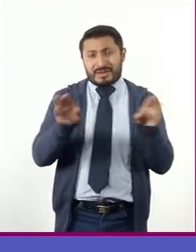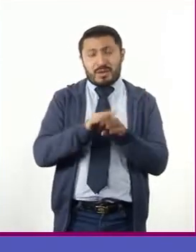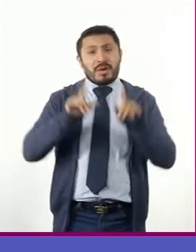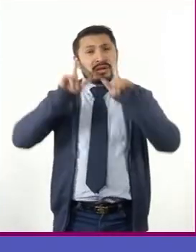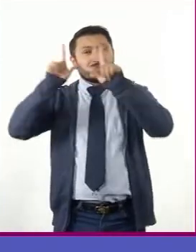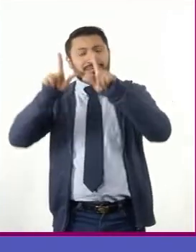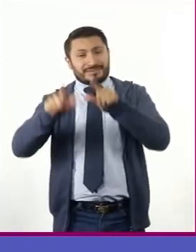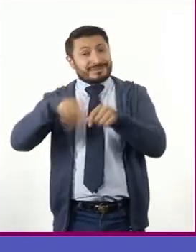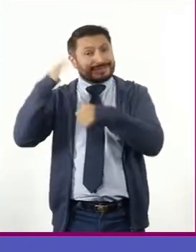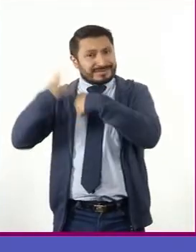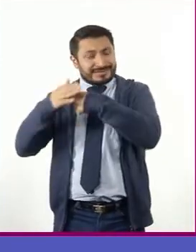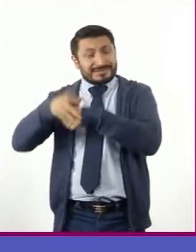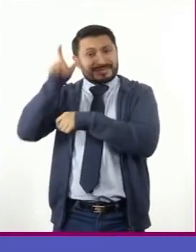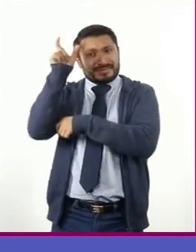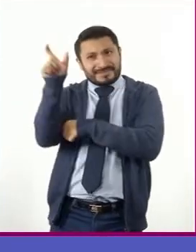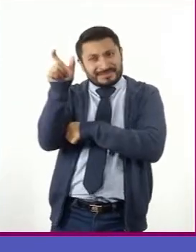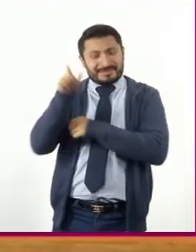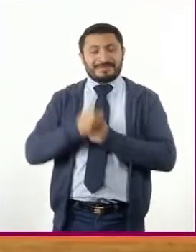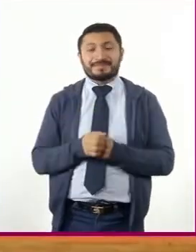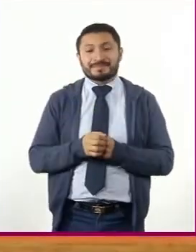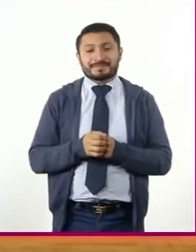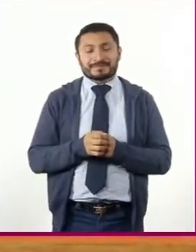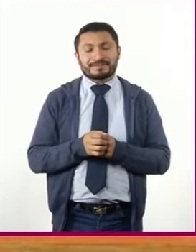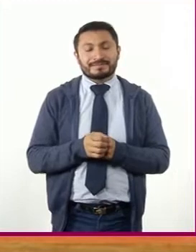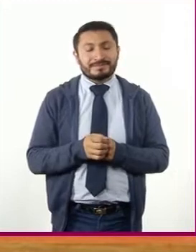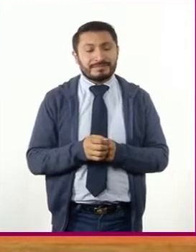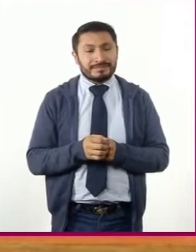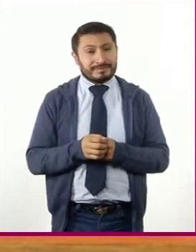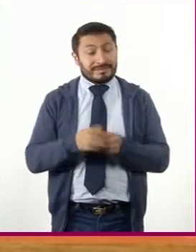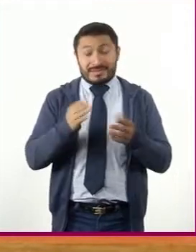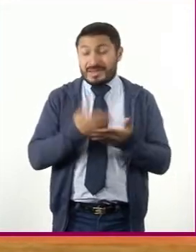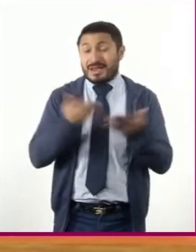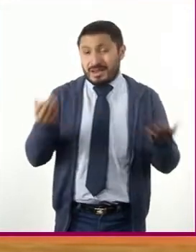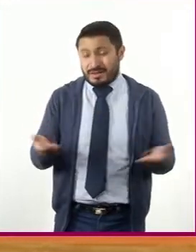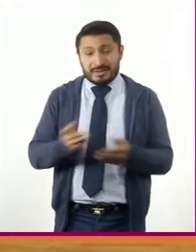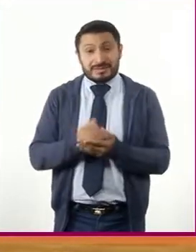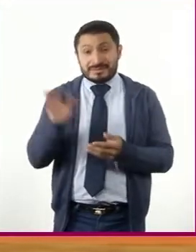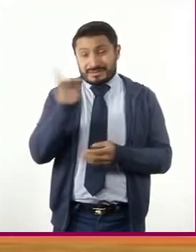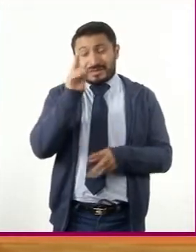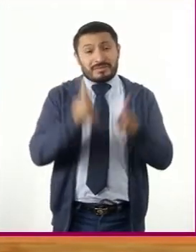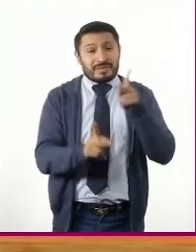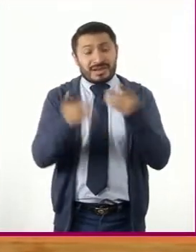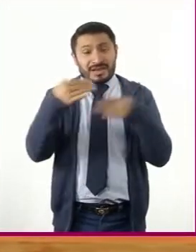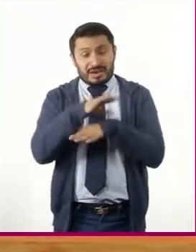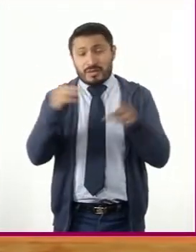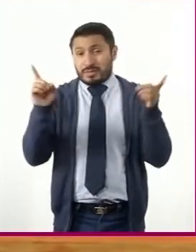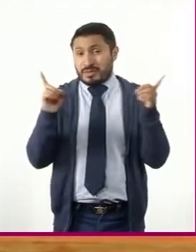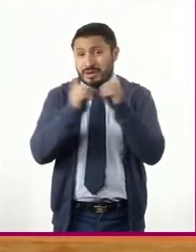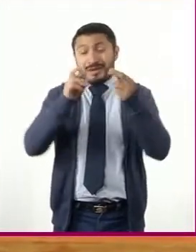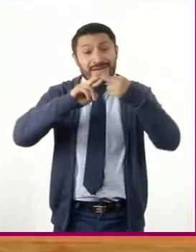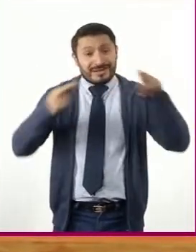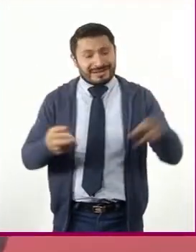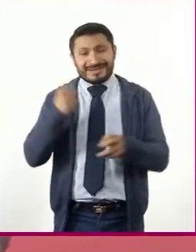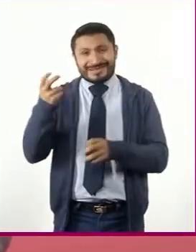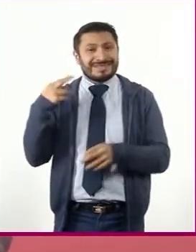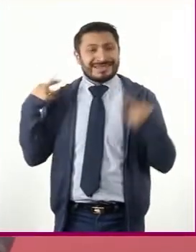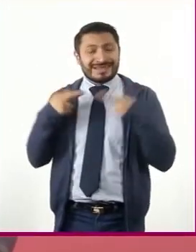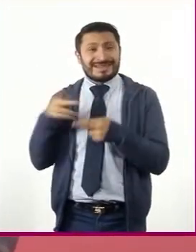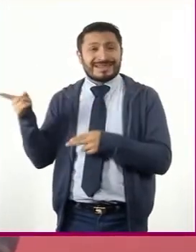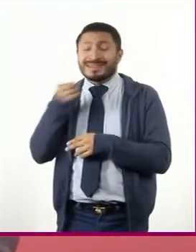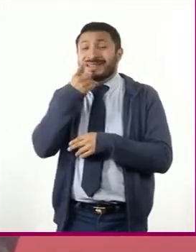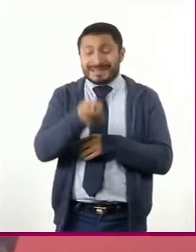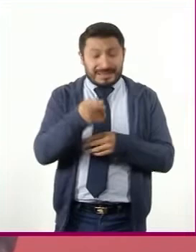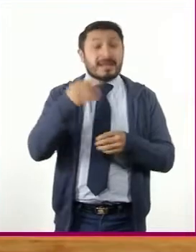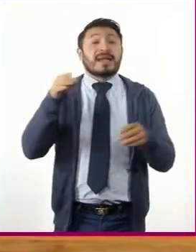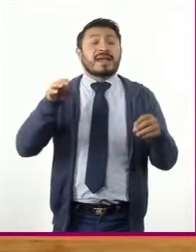de la columna siguiente. Ahora, si hablamos de interrelacionarnos, como mencionó la maestra, otro aspecto a conocer,